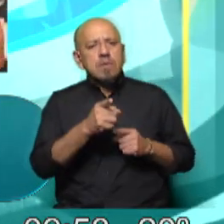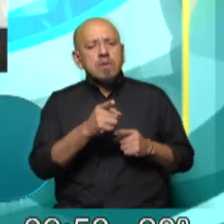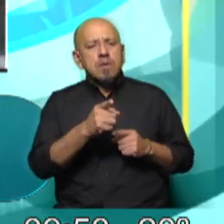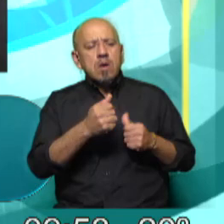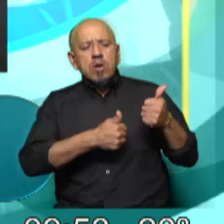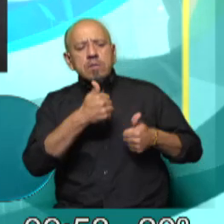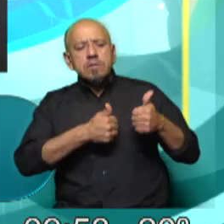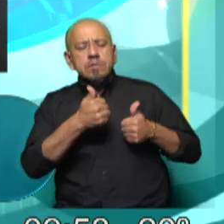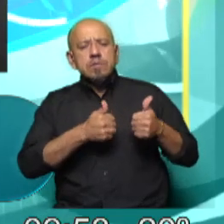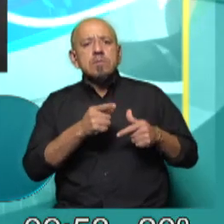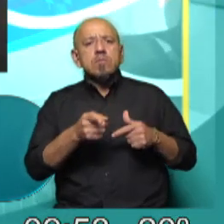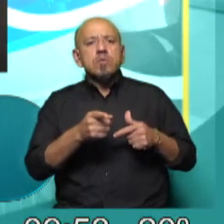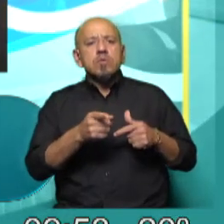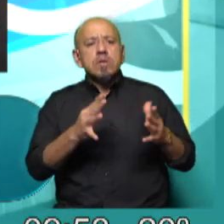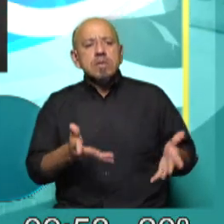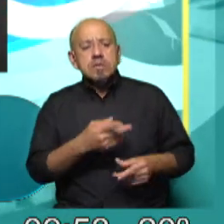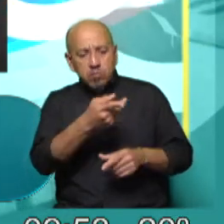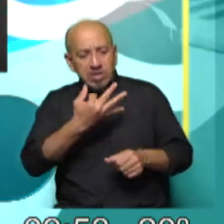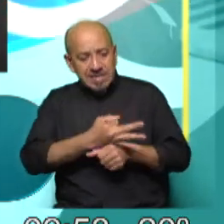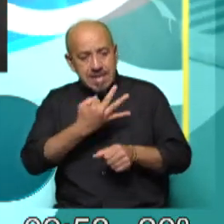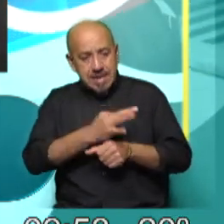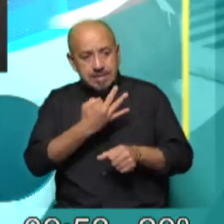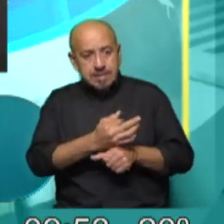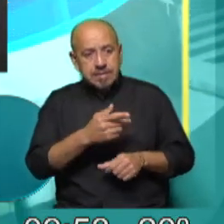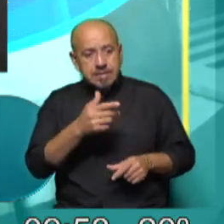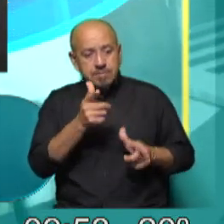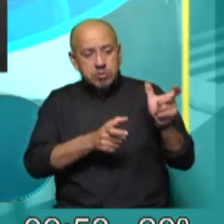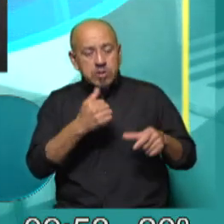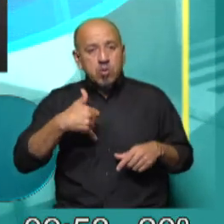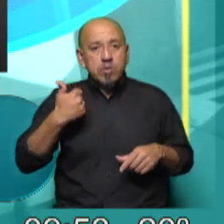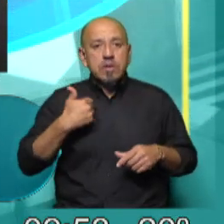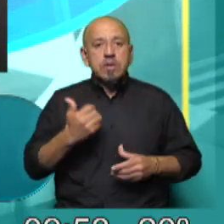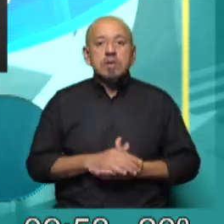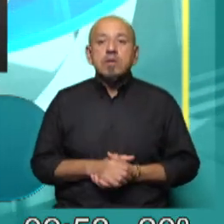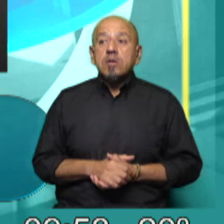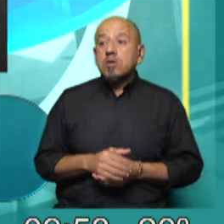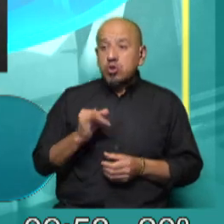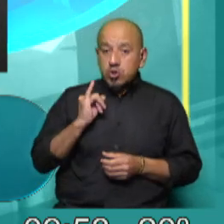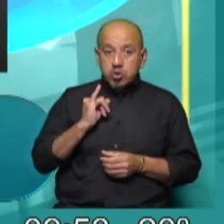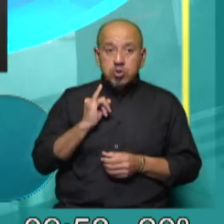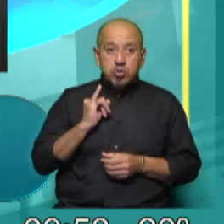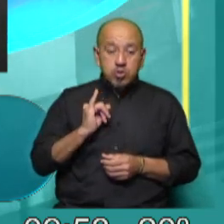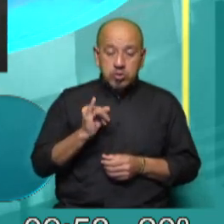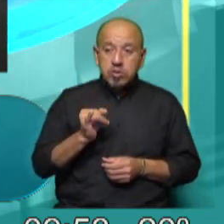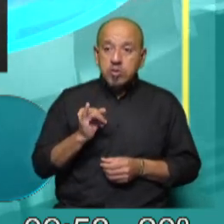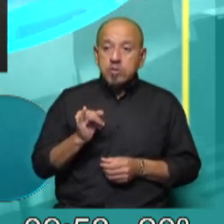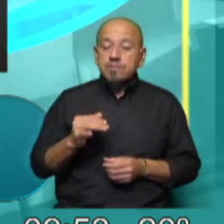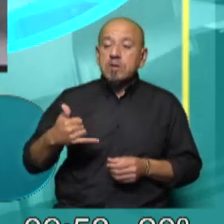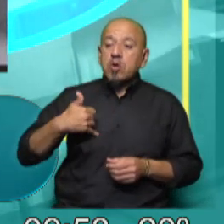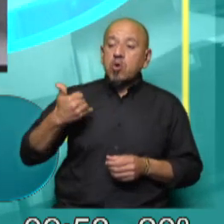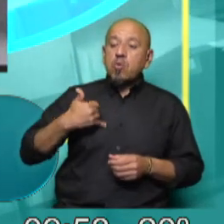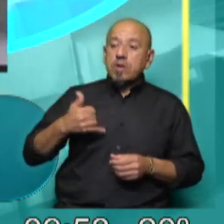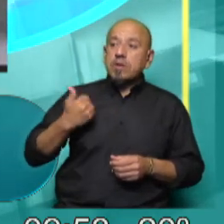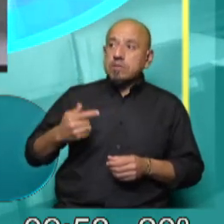Sí. Pero ¿estás preparando también gente joven? Sí. ¿Nuevas generaciones? Nuevas generaciones y las generaciones